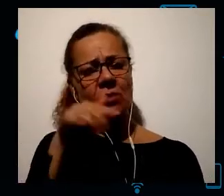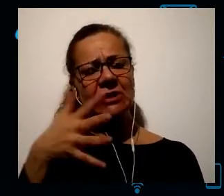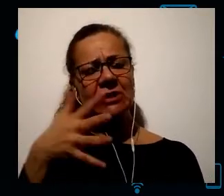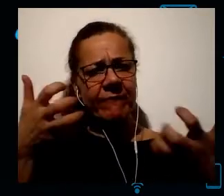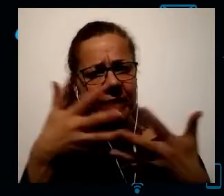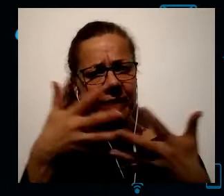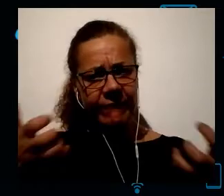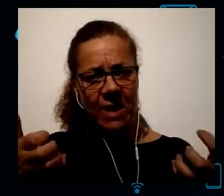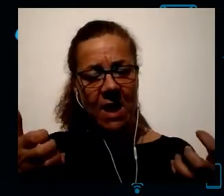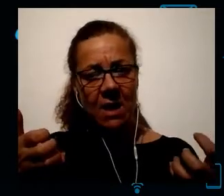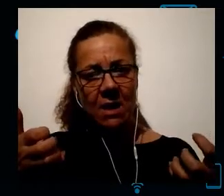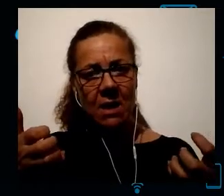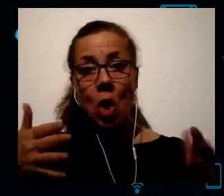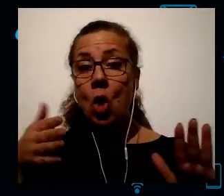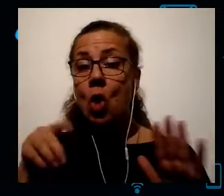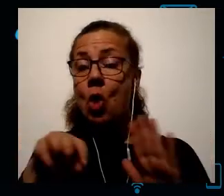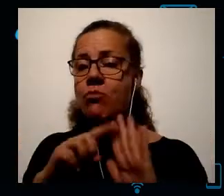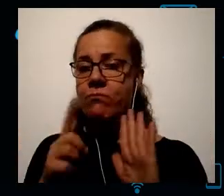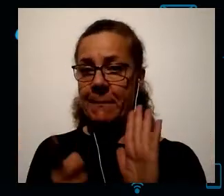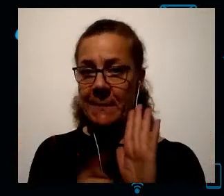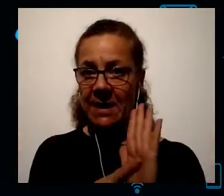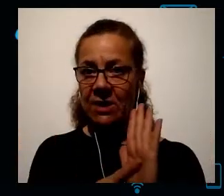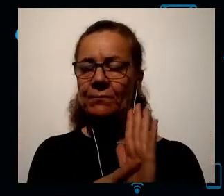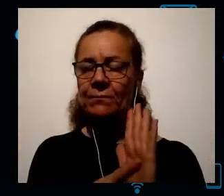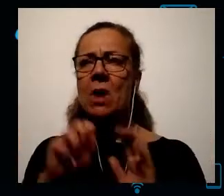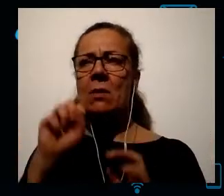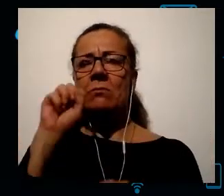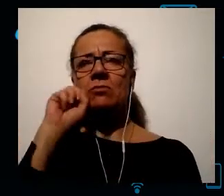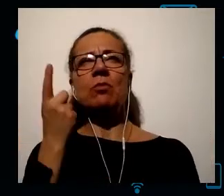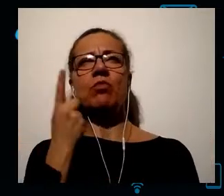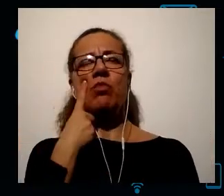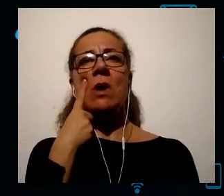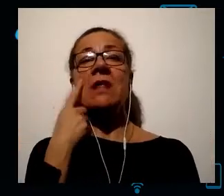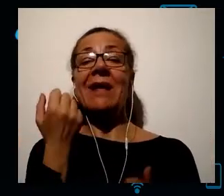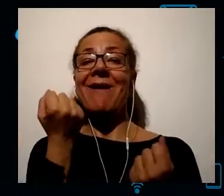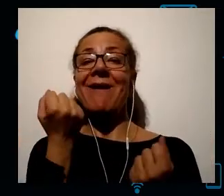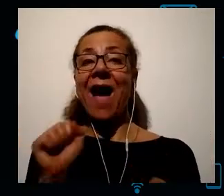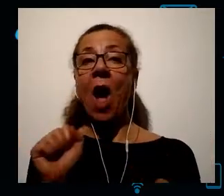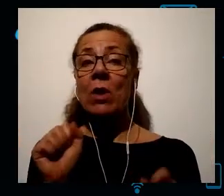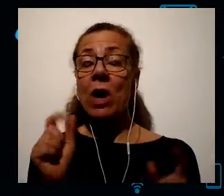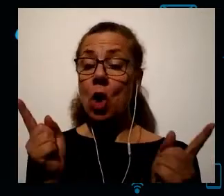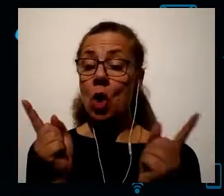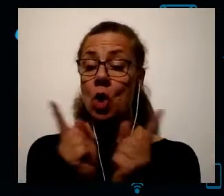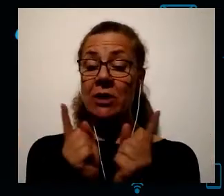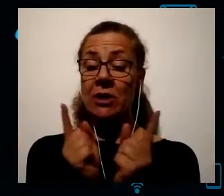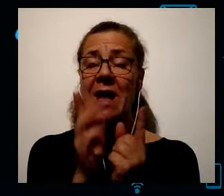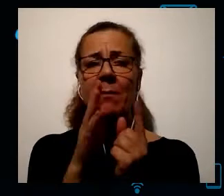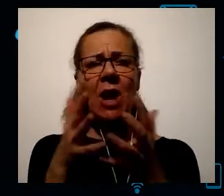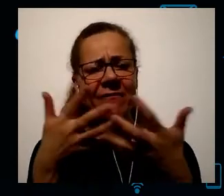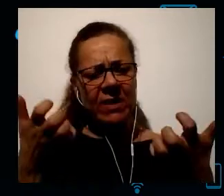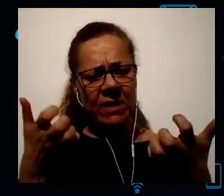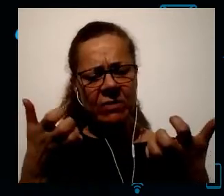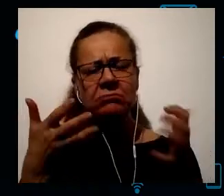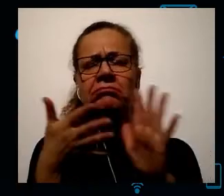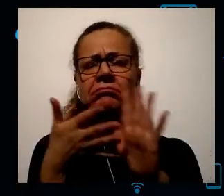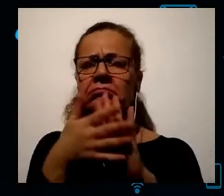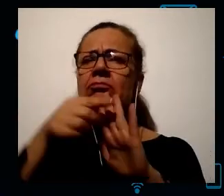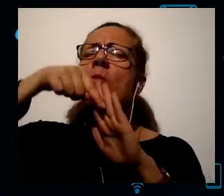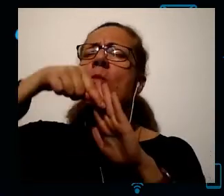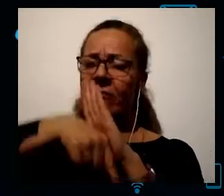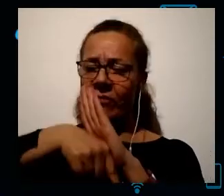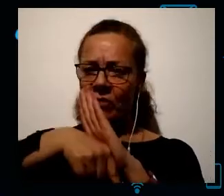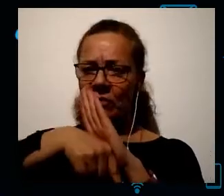completo en su sentido amplio nos damos cuenta de que de que aunque es qüetta la definición es profunda y señala